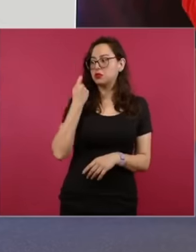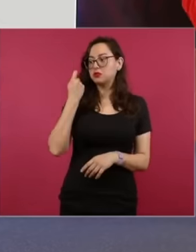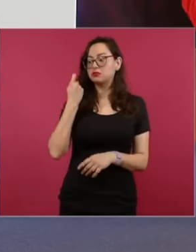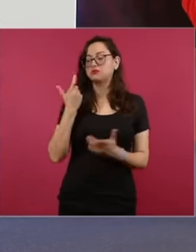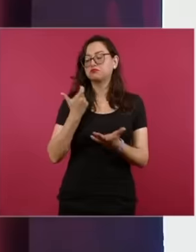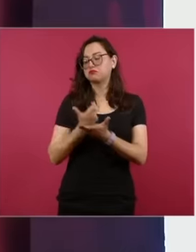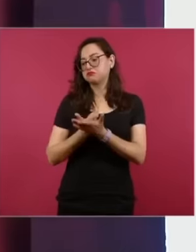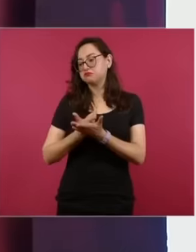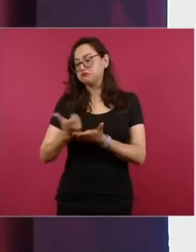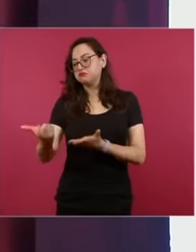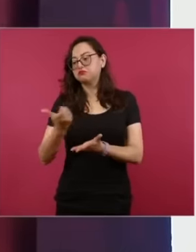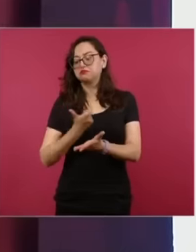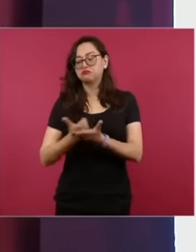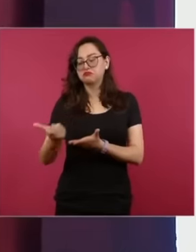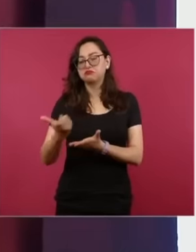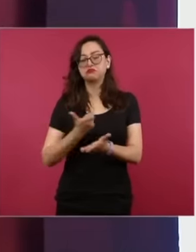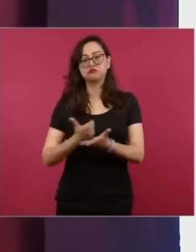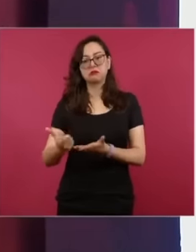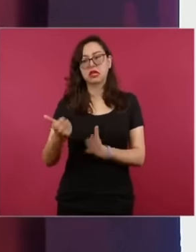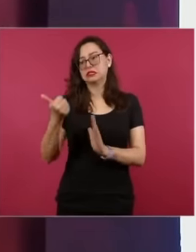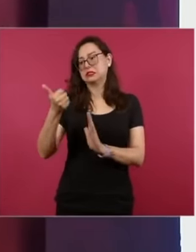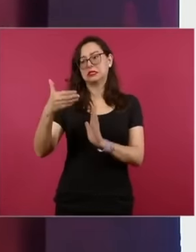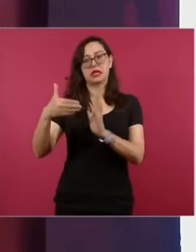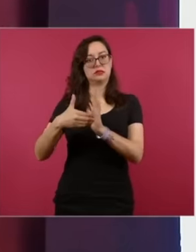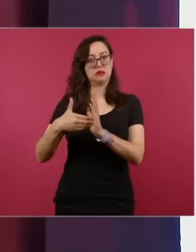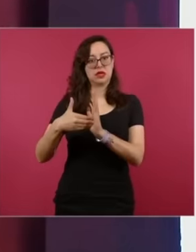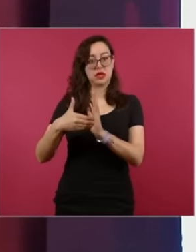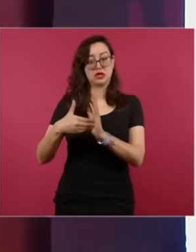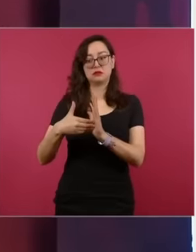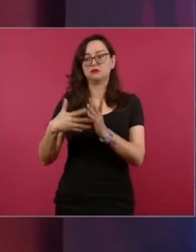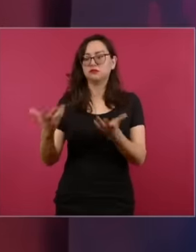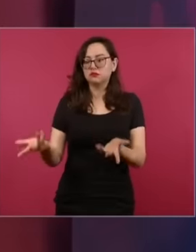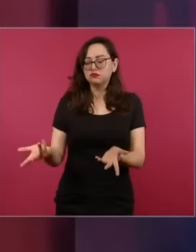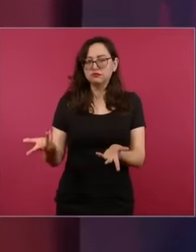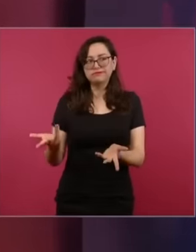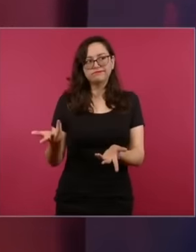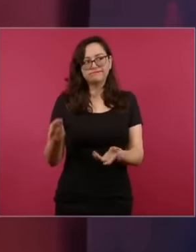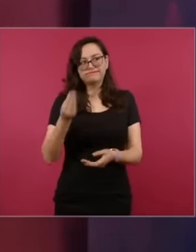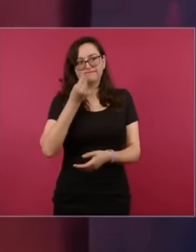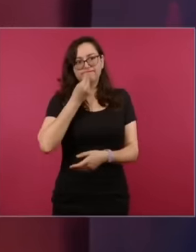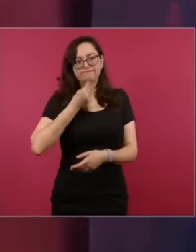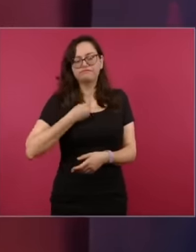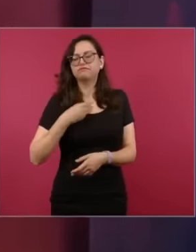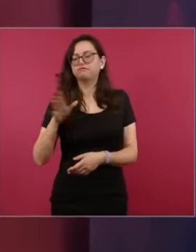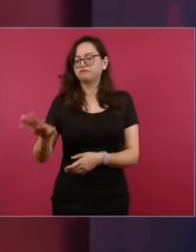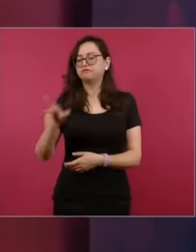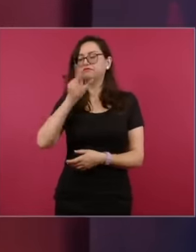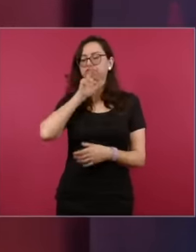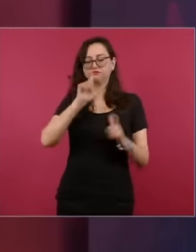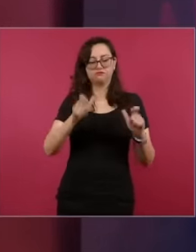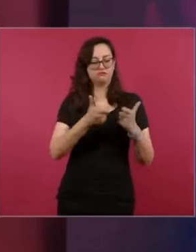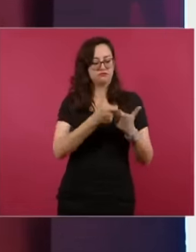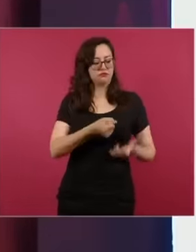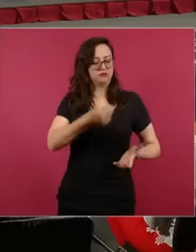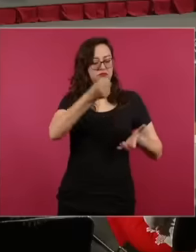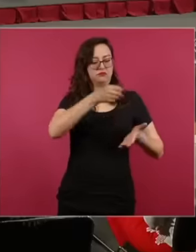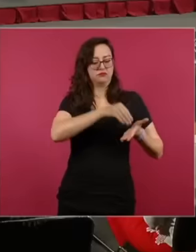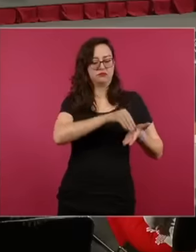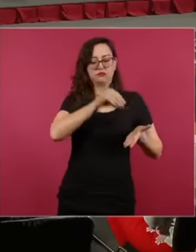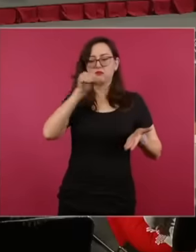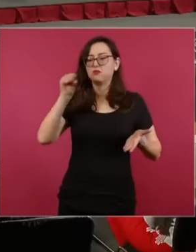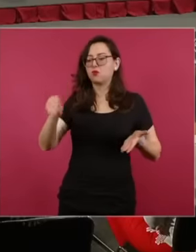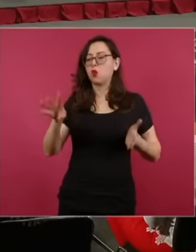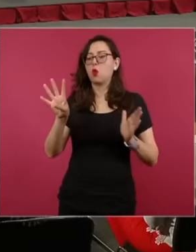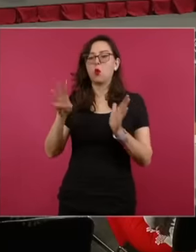de Pensiones para el Bienestar les va a dar esos 4 mil que le hacían falta para que entonces se vaya con los 10 mil millones, los 10 mil